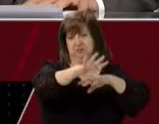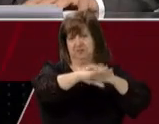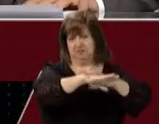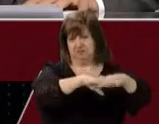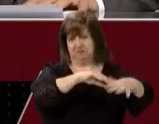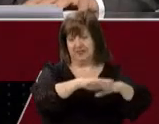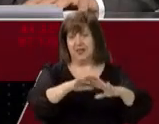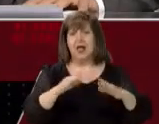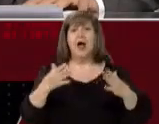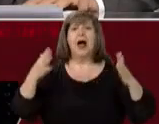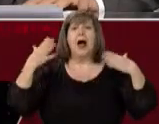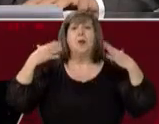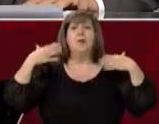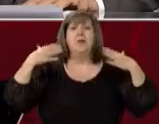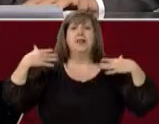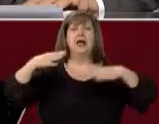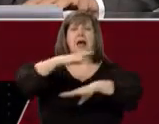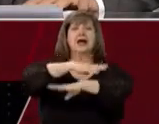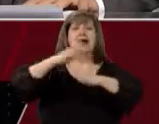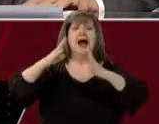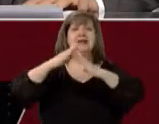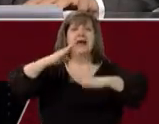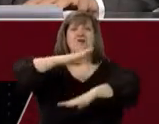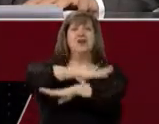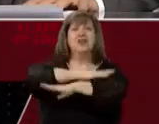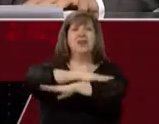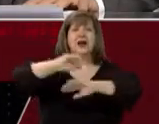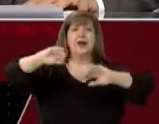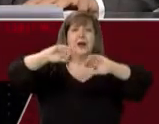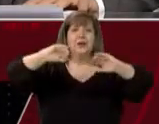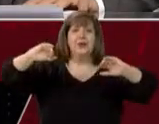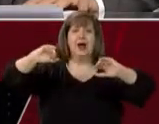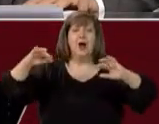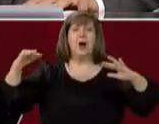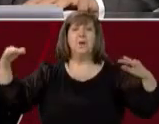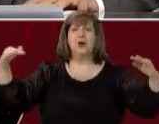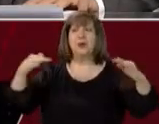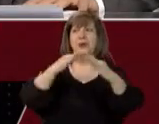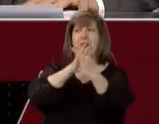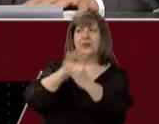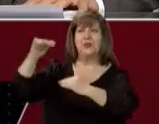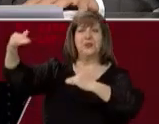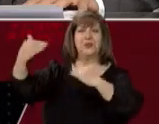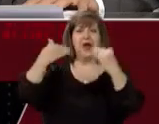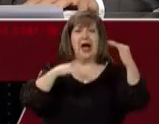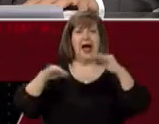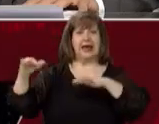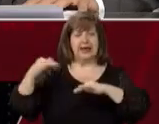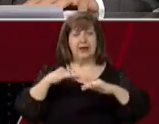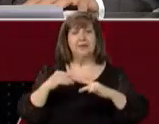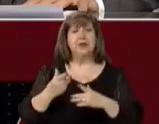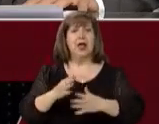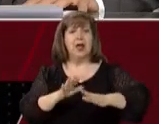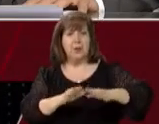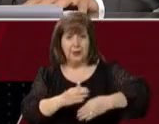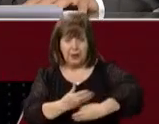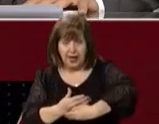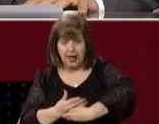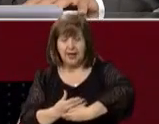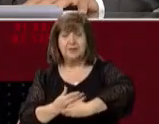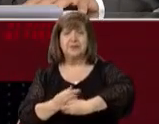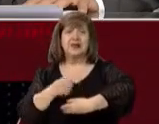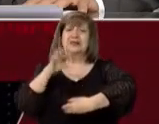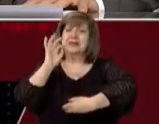los ambientes abiertos, ventilados. Bien ventilados, tratar de que los lactantes pequeños, que sabemos que su